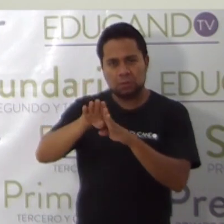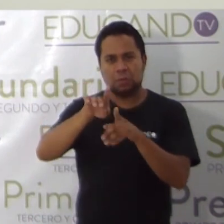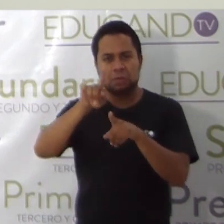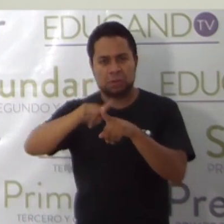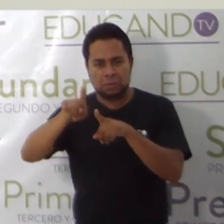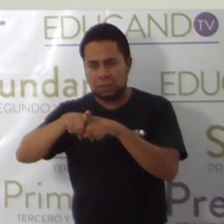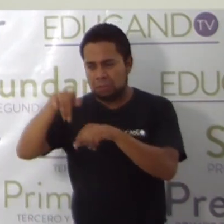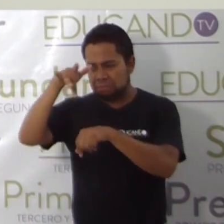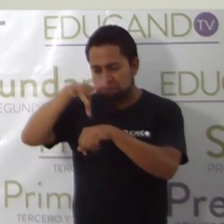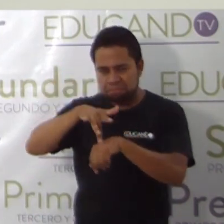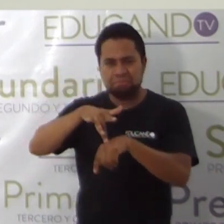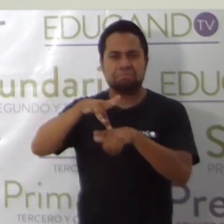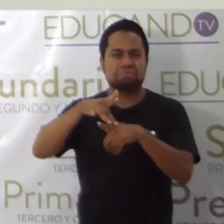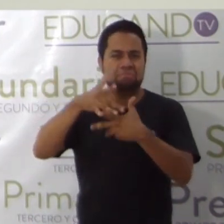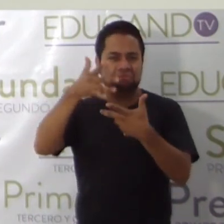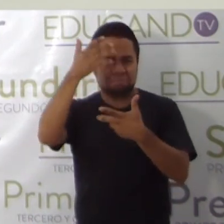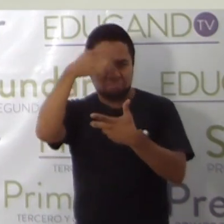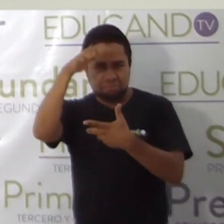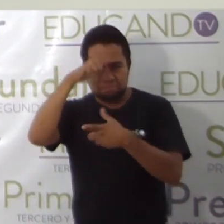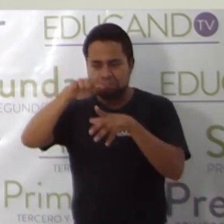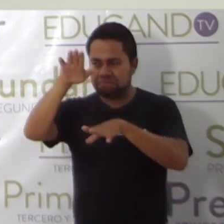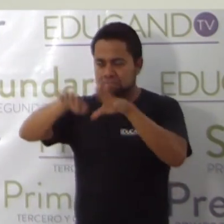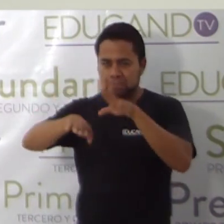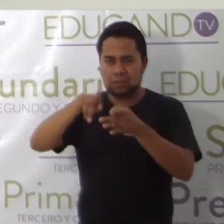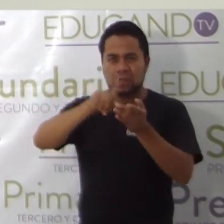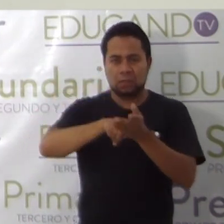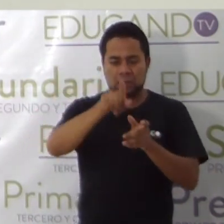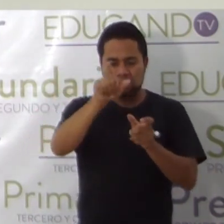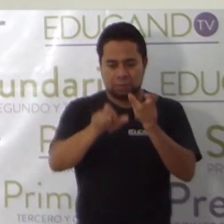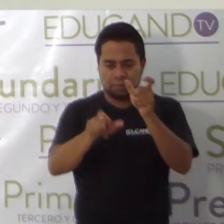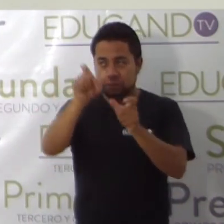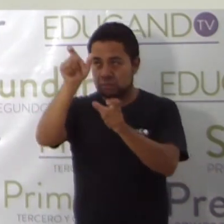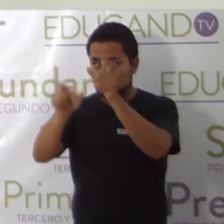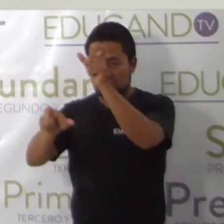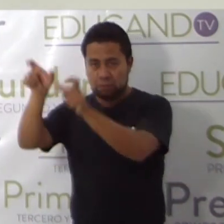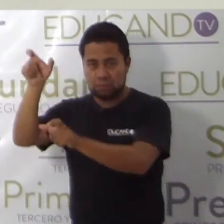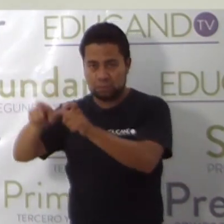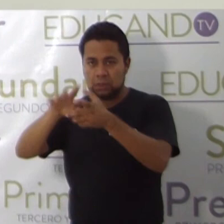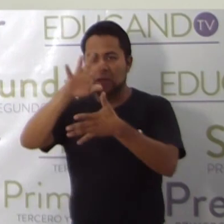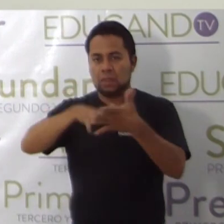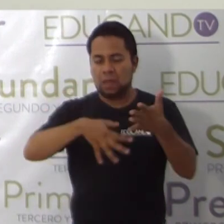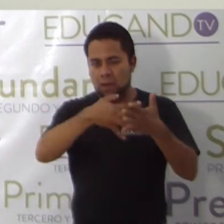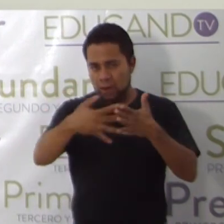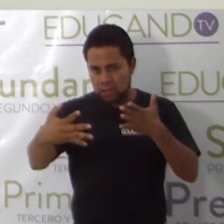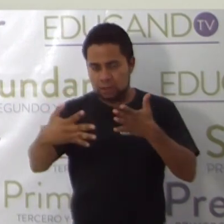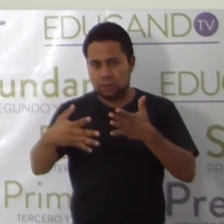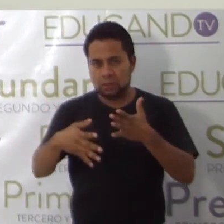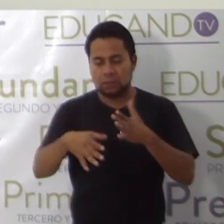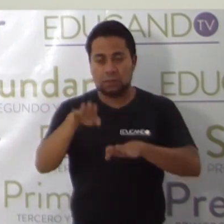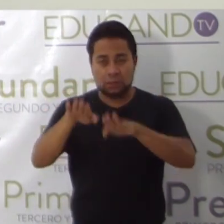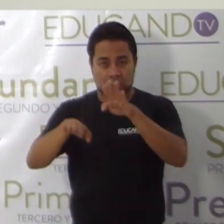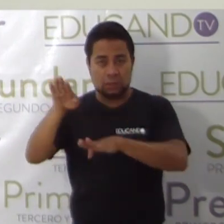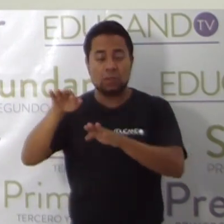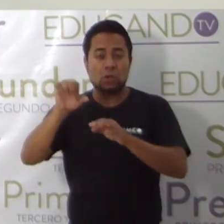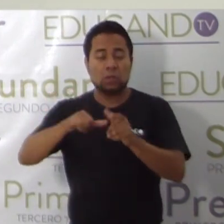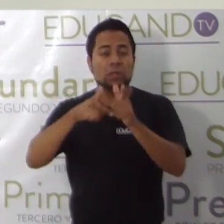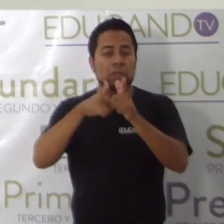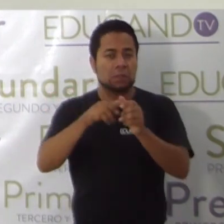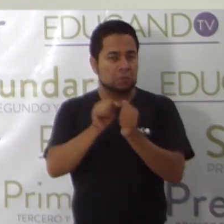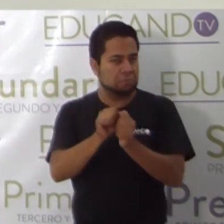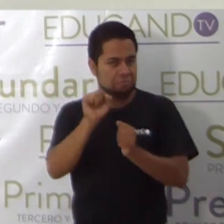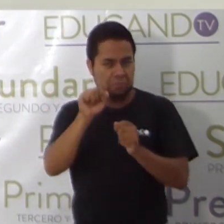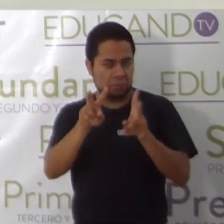experiencias aleatorias en tablas de frecuencia simple. El día de hoy vamos a continuar trabajando sobre esa misma